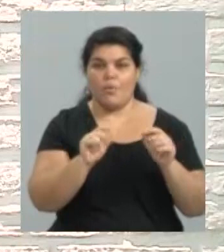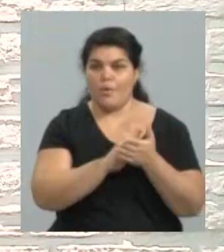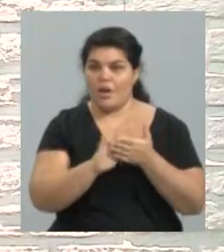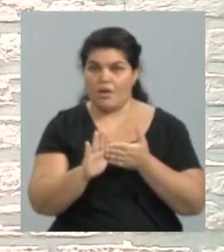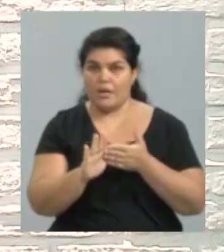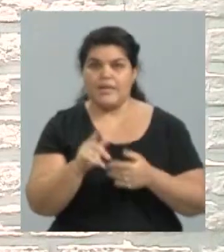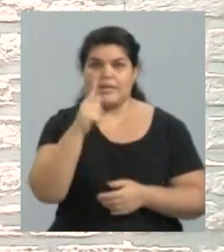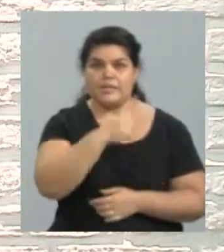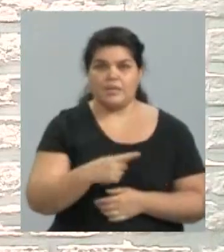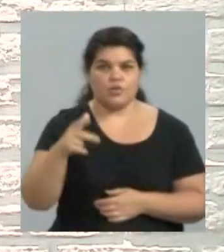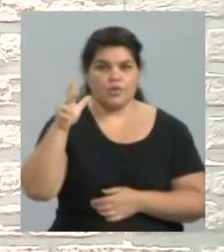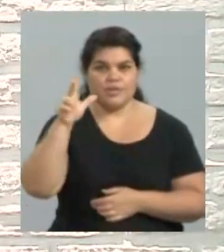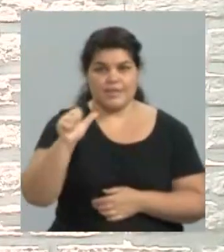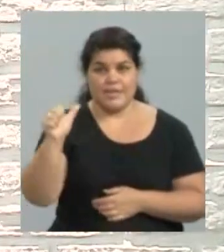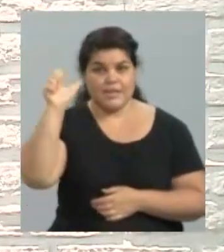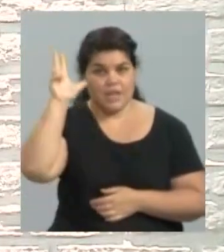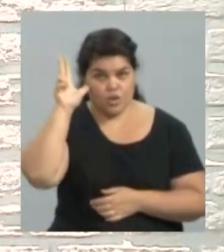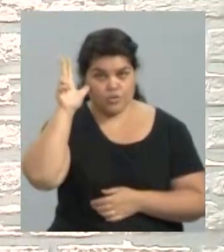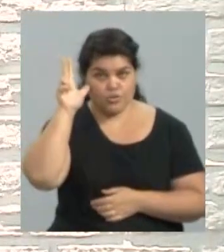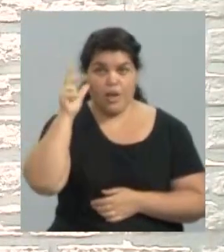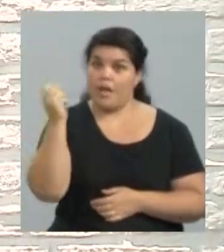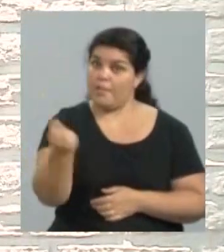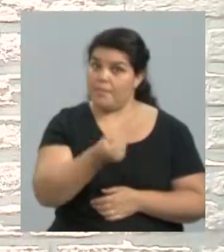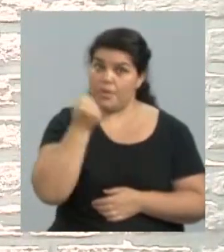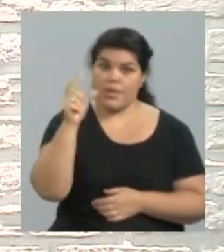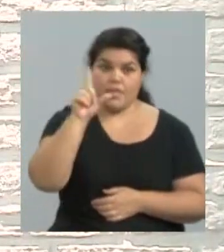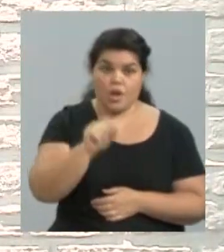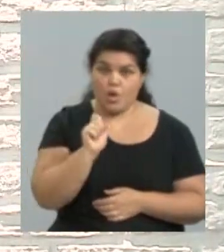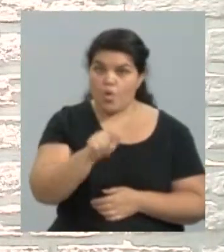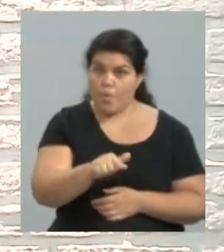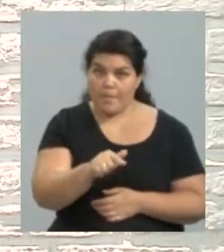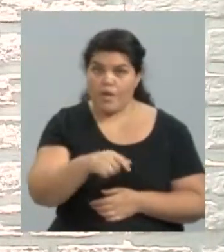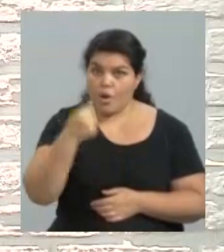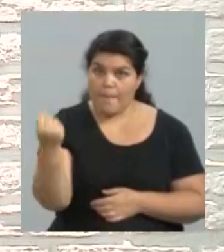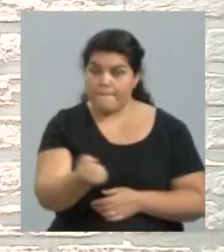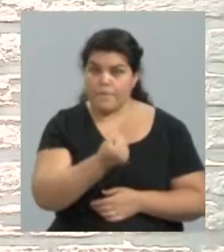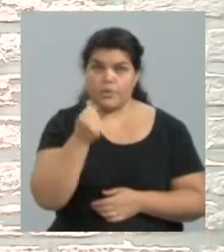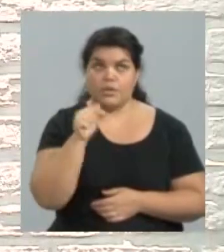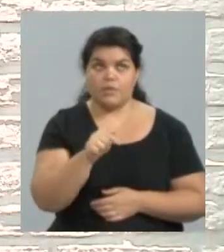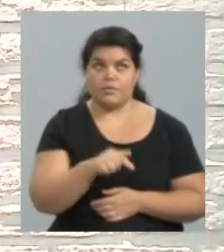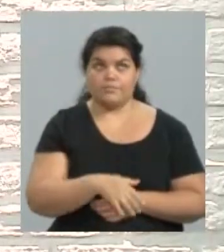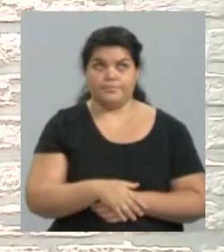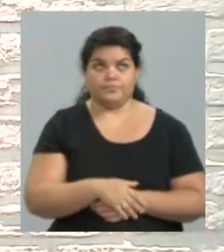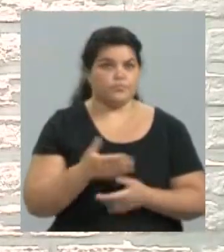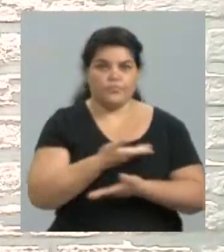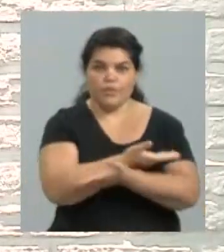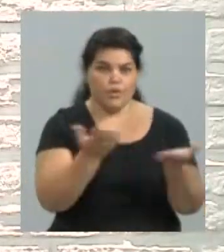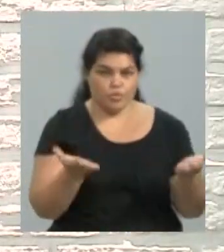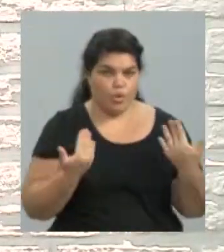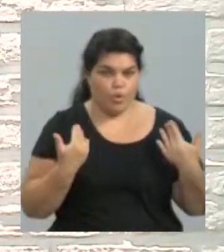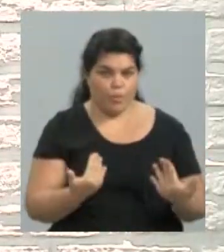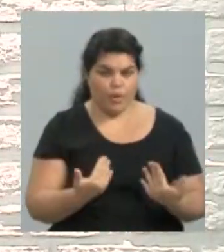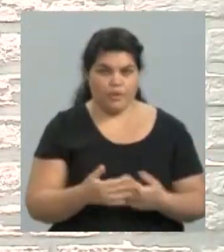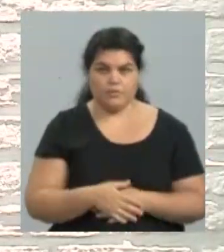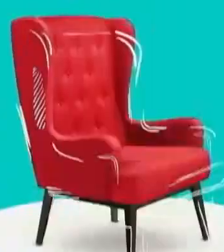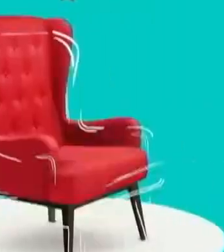provincia, 168. Marcarlo bien porque es una línea que te lo va a puede dar usar todo el mundo. Sí, y que la tiene que